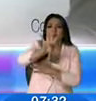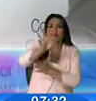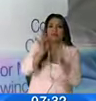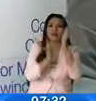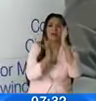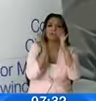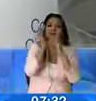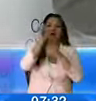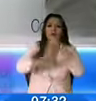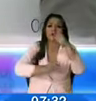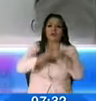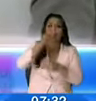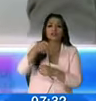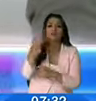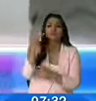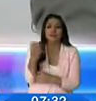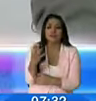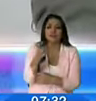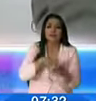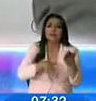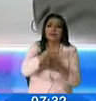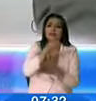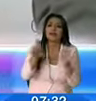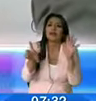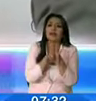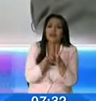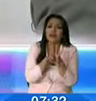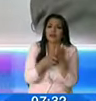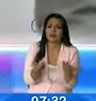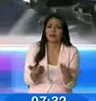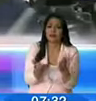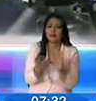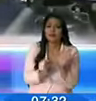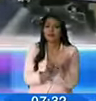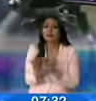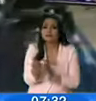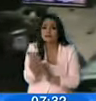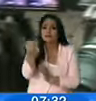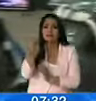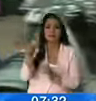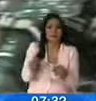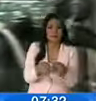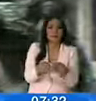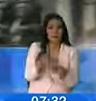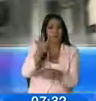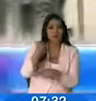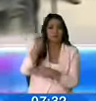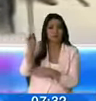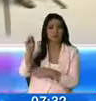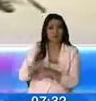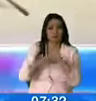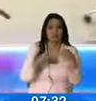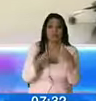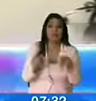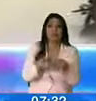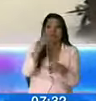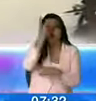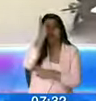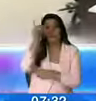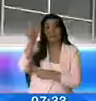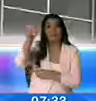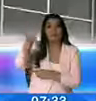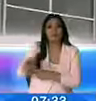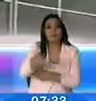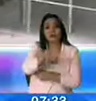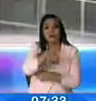año 2015 aprobó la Ley de Justicia Laboral, en la cual se eliminó el 40%. Similar tesis expuso en relación a la deuda que el Estado ecuatoriano